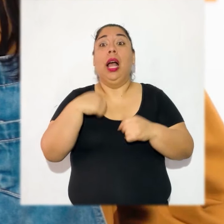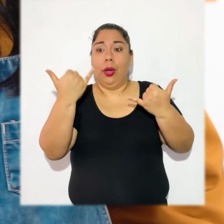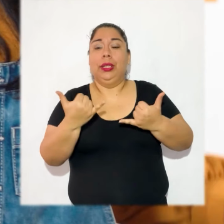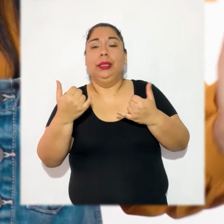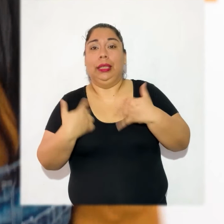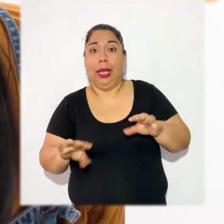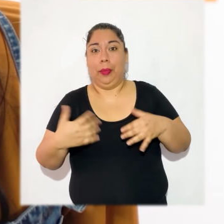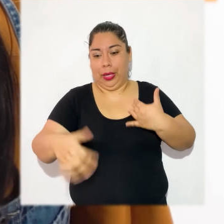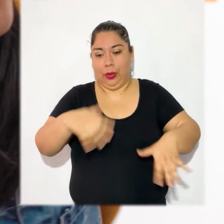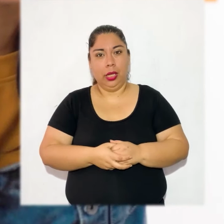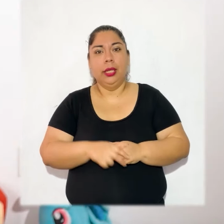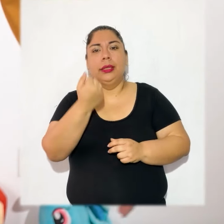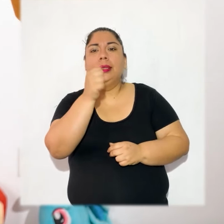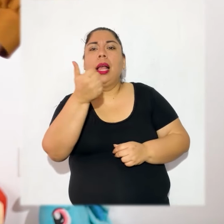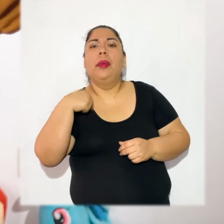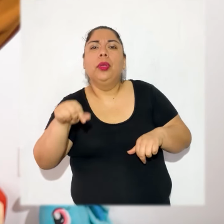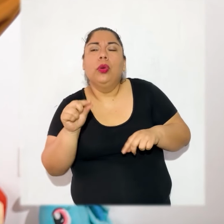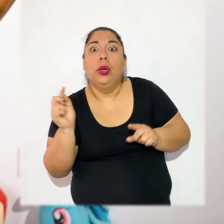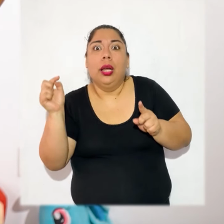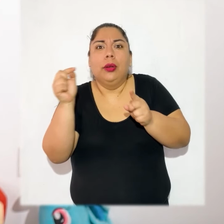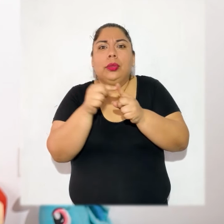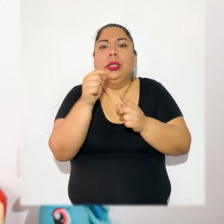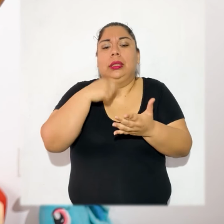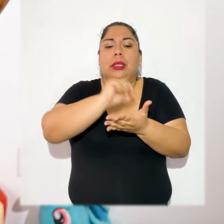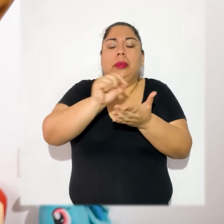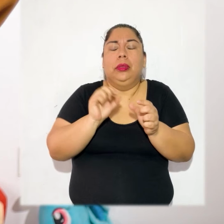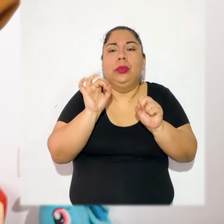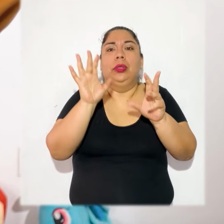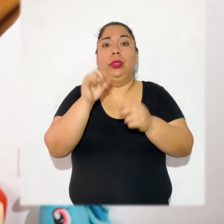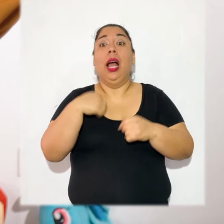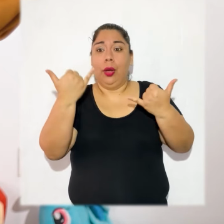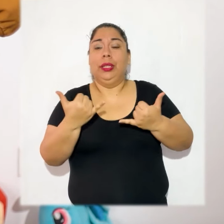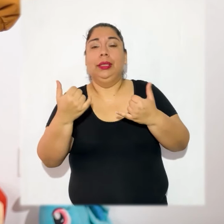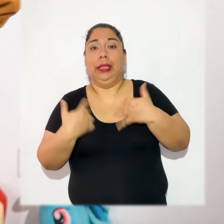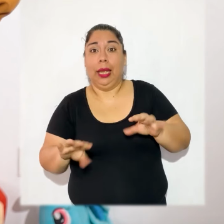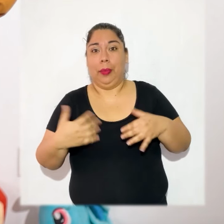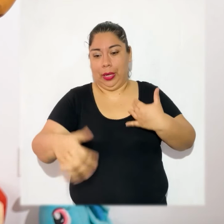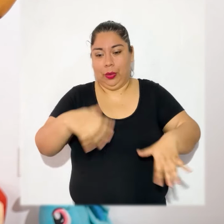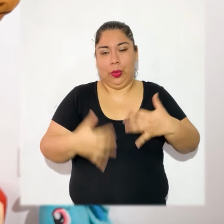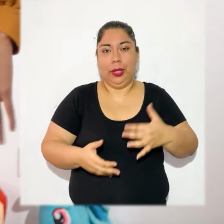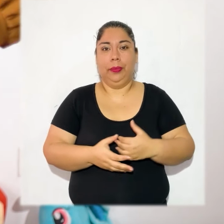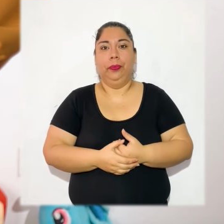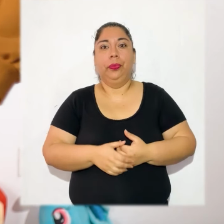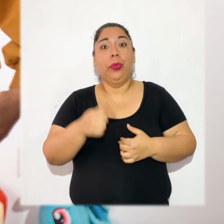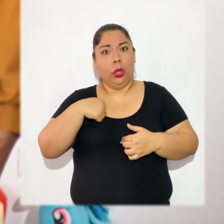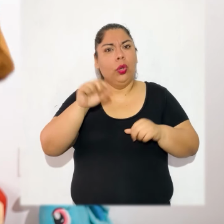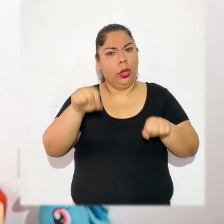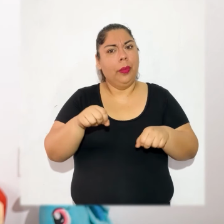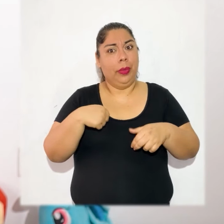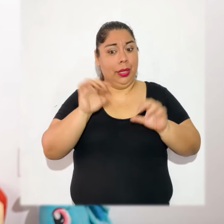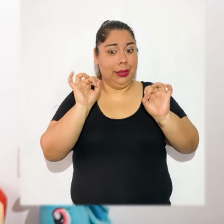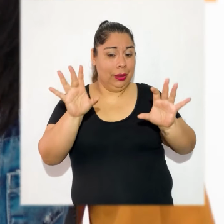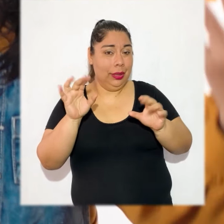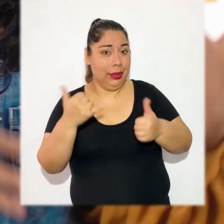soy un hombre muy ocupado. ¡Ay, qué gracioso eres! Bueno, bueno. Ya estoy listo para jugar contigo y con todos nuestros amigos. Yo también ya estoy